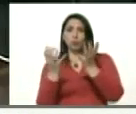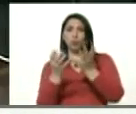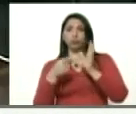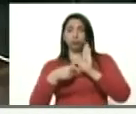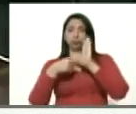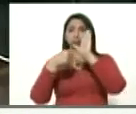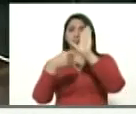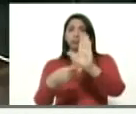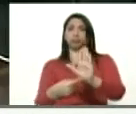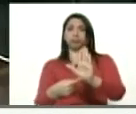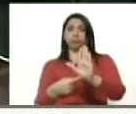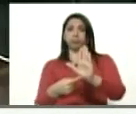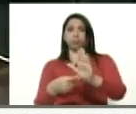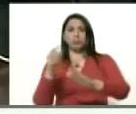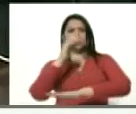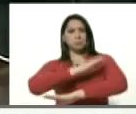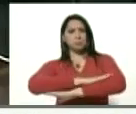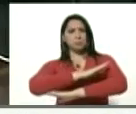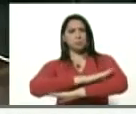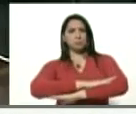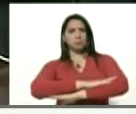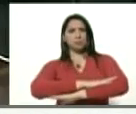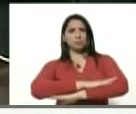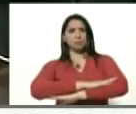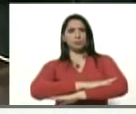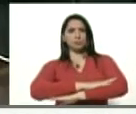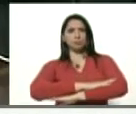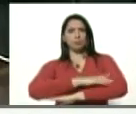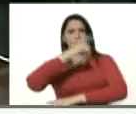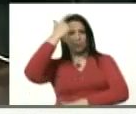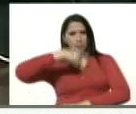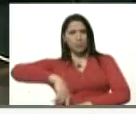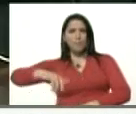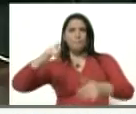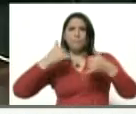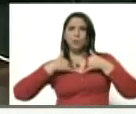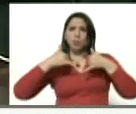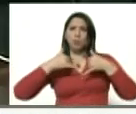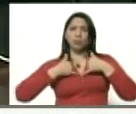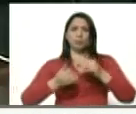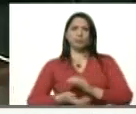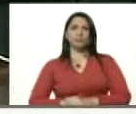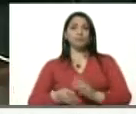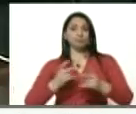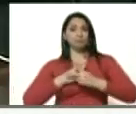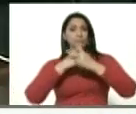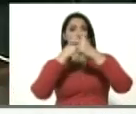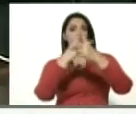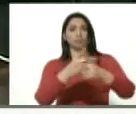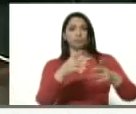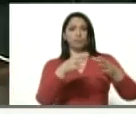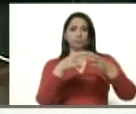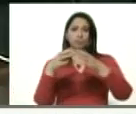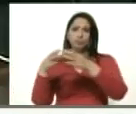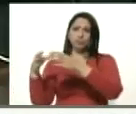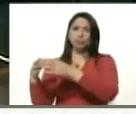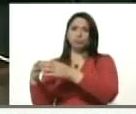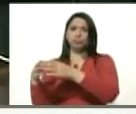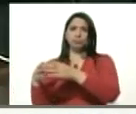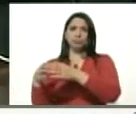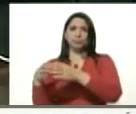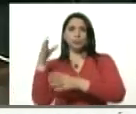Ejemplo de disciplina, de personalidad propia, de voluntad colectiva,